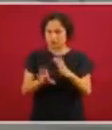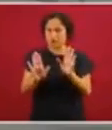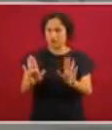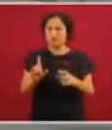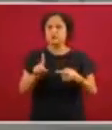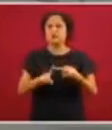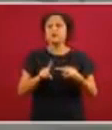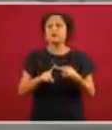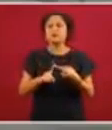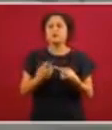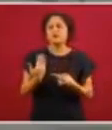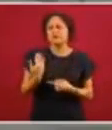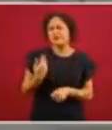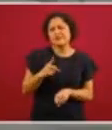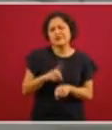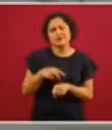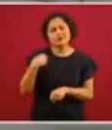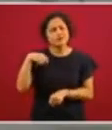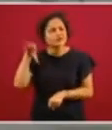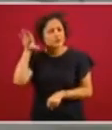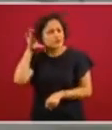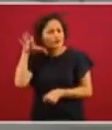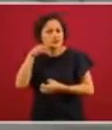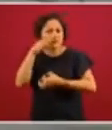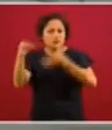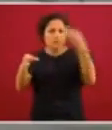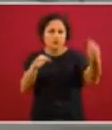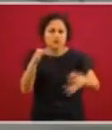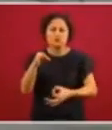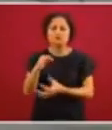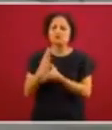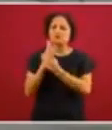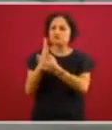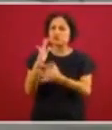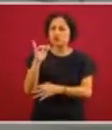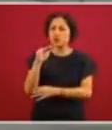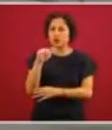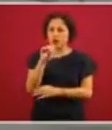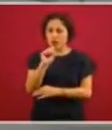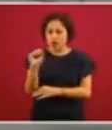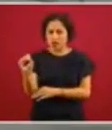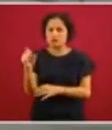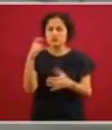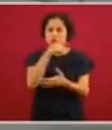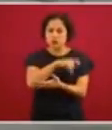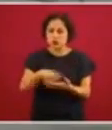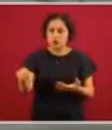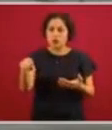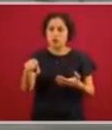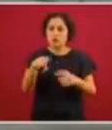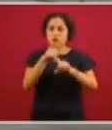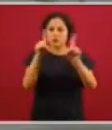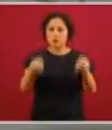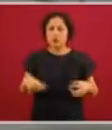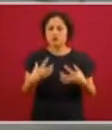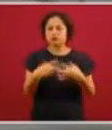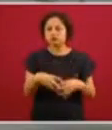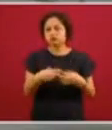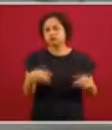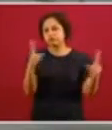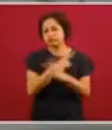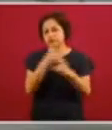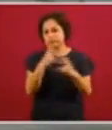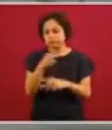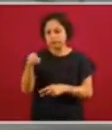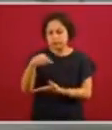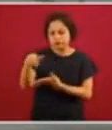días había por ahí una nota que mencionaba que el IMSS había comprado algunos ventiladores a un proveedor de Guanajuato, bueno, obviamente